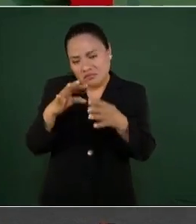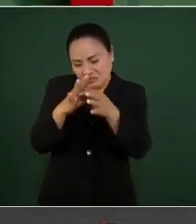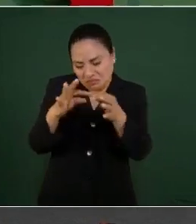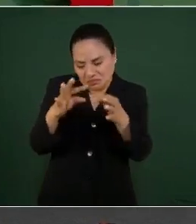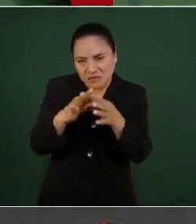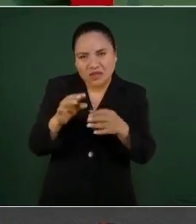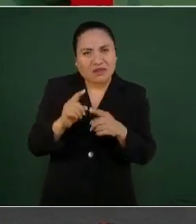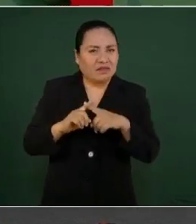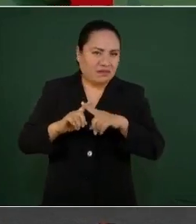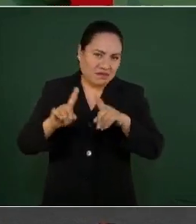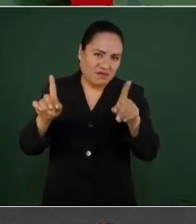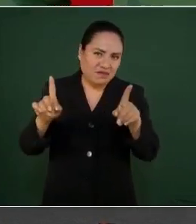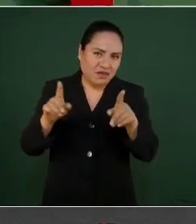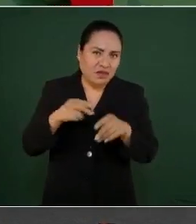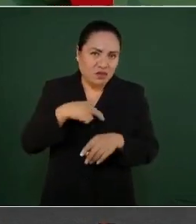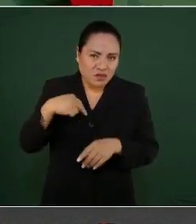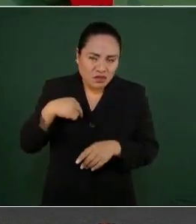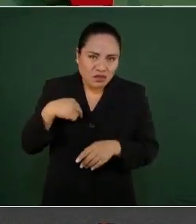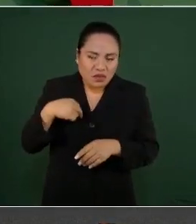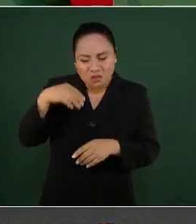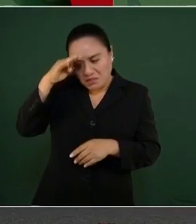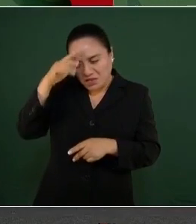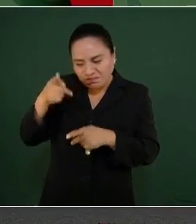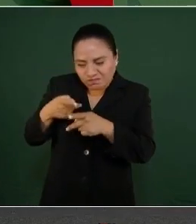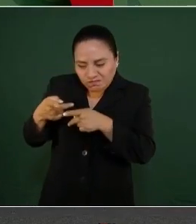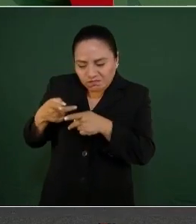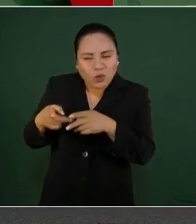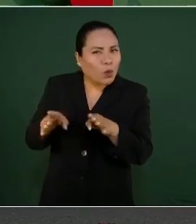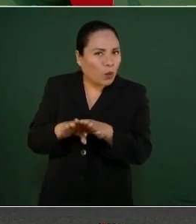no hubiésemos nosotros aplicado la estrategia